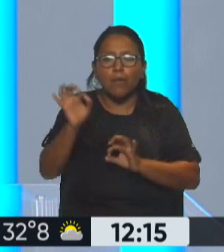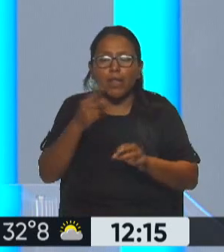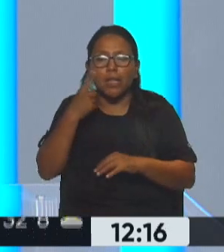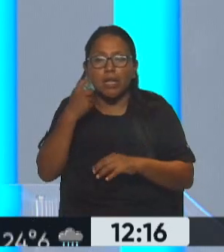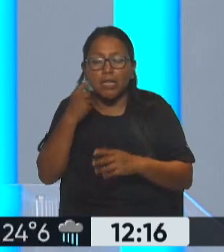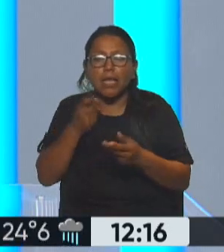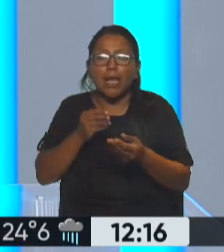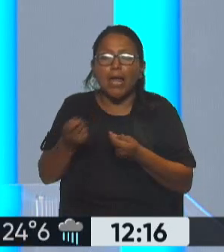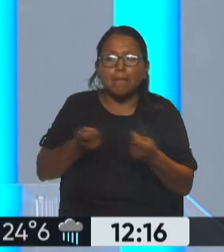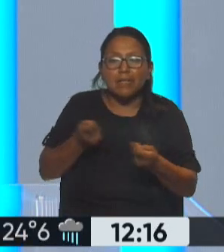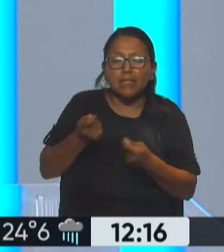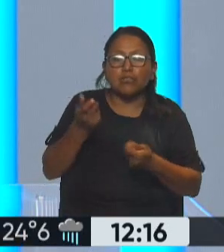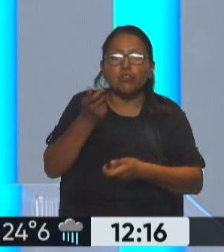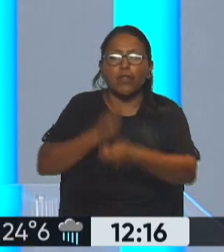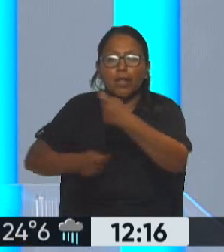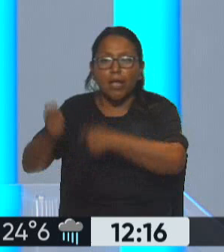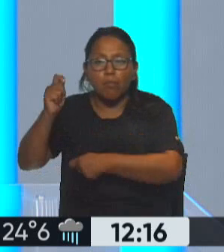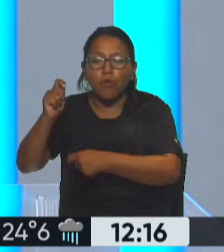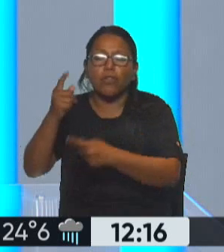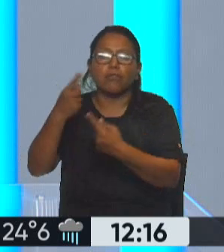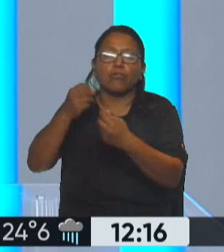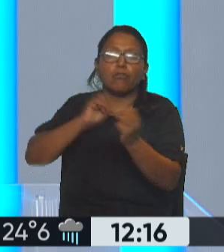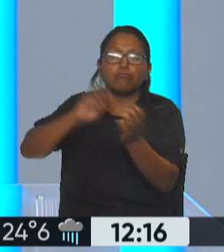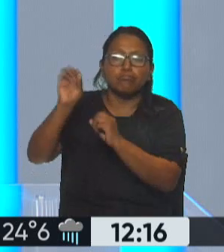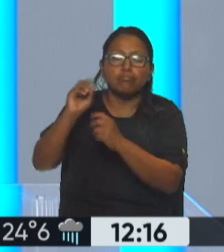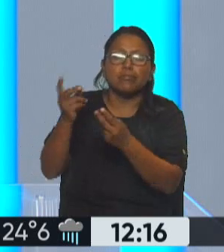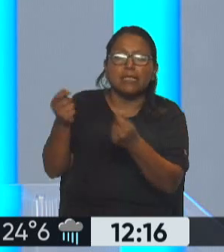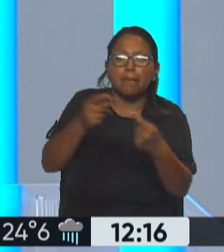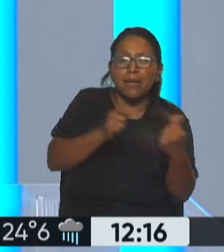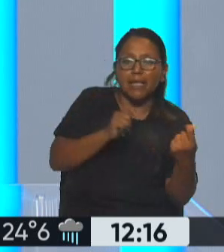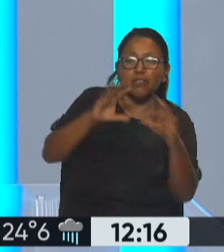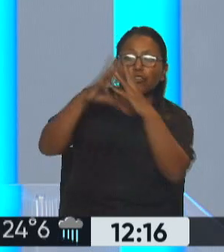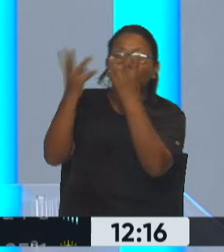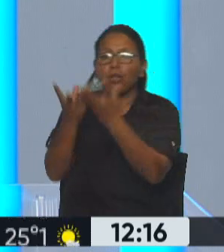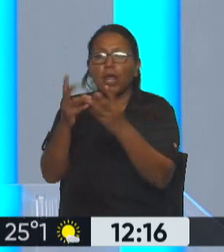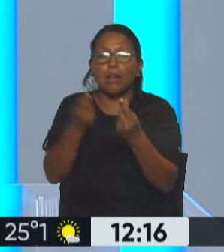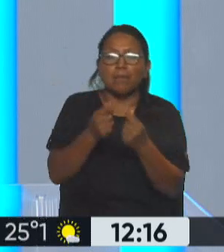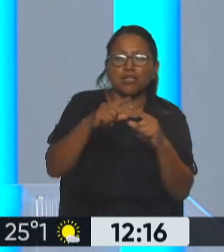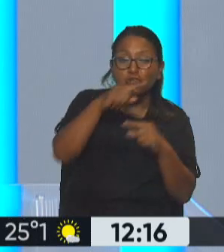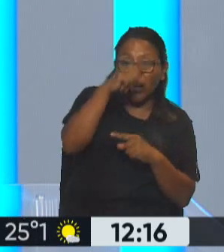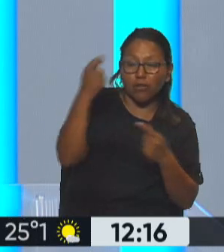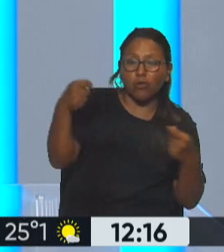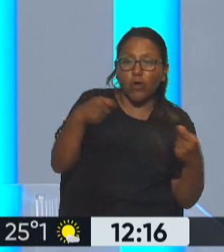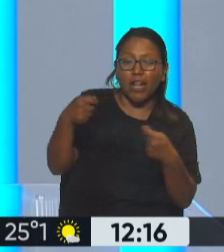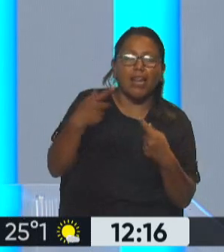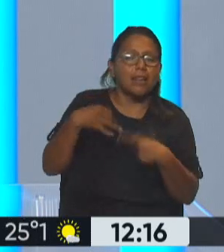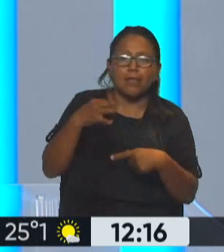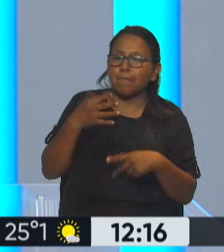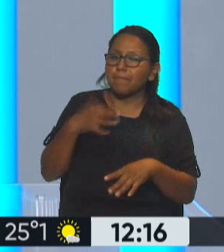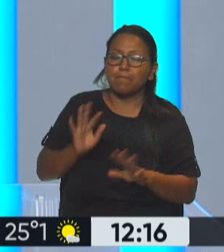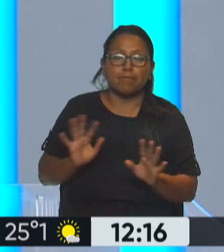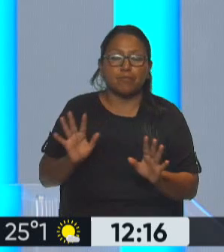y de administración de la exportación y de las tensiones de precio entre el precio internacional y el precio nacional deberá existir.